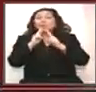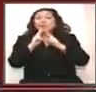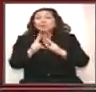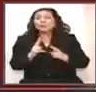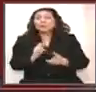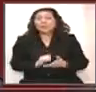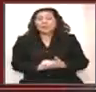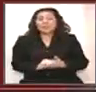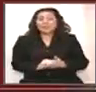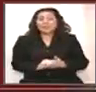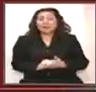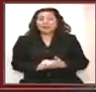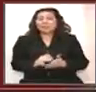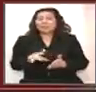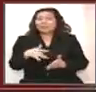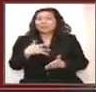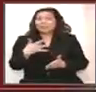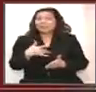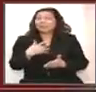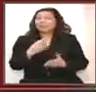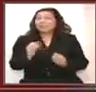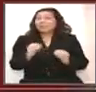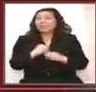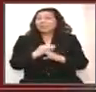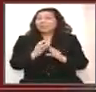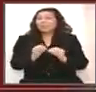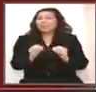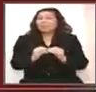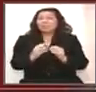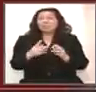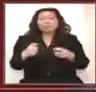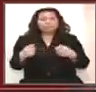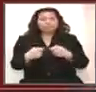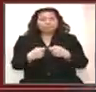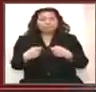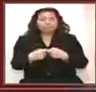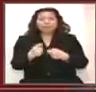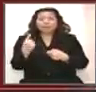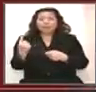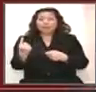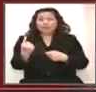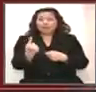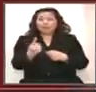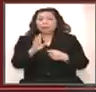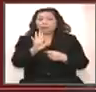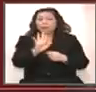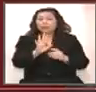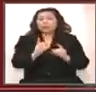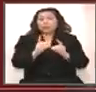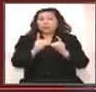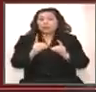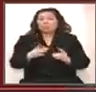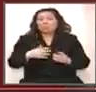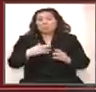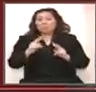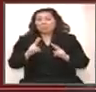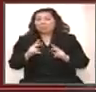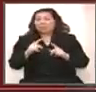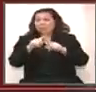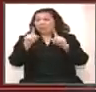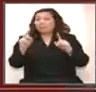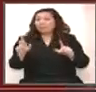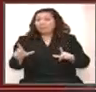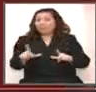resultados. En tal sentido, se han conformado 10 redes locales en cada uno de esos distritos que ustedes pueden ver en